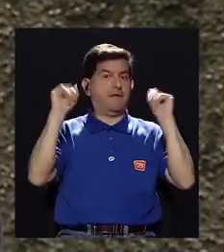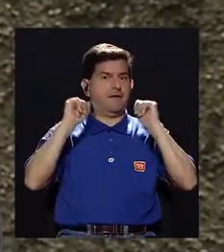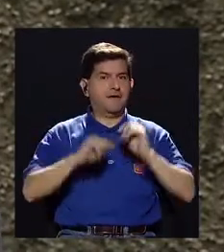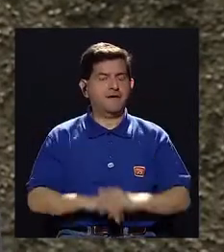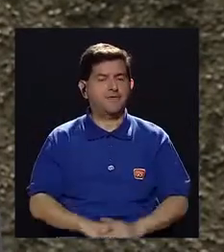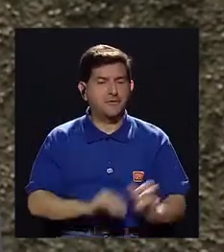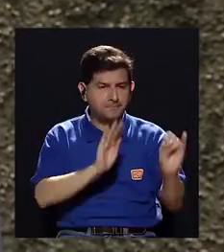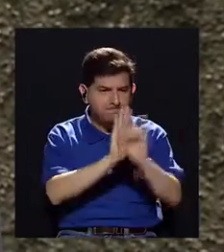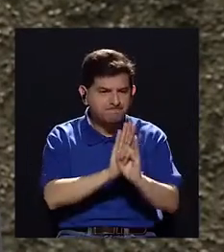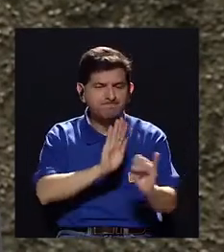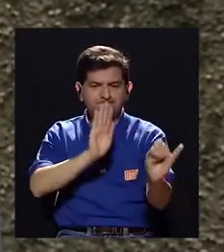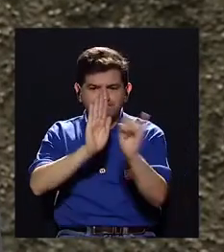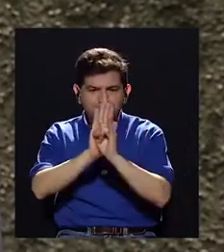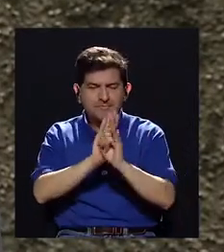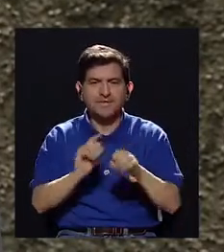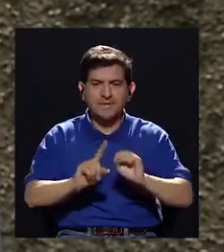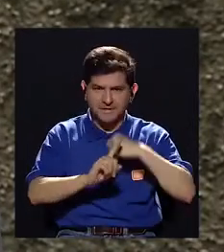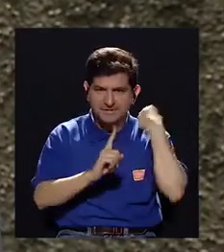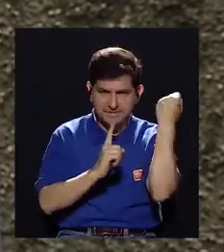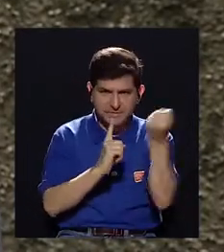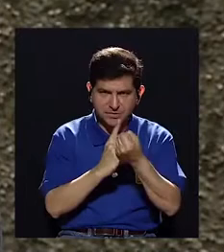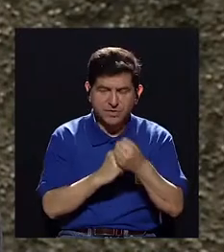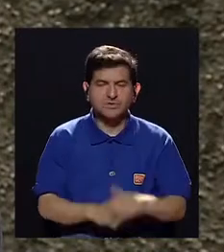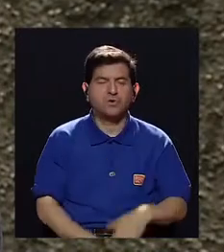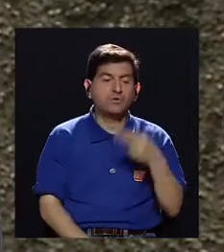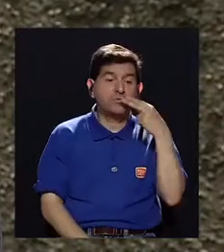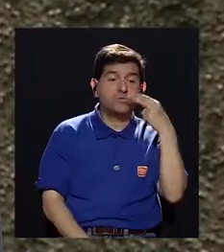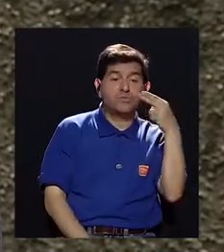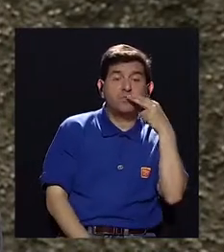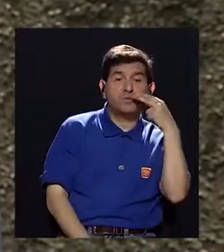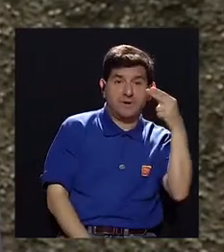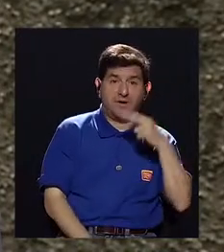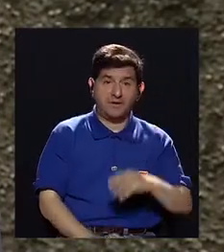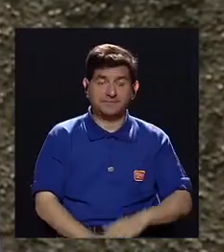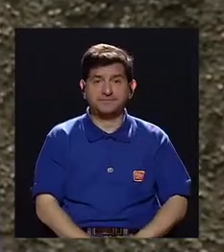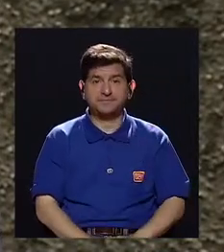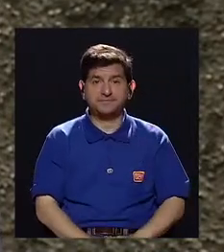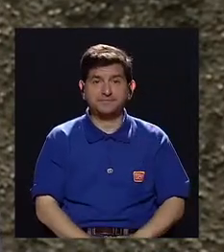hay identificados algunos factores como el fumado,